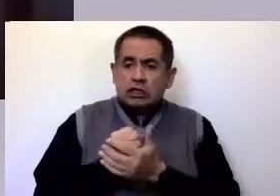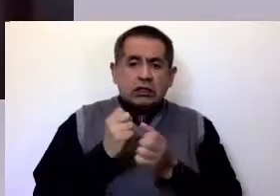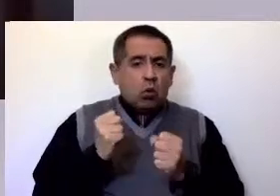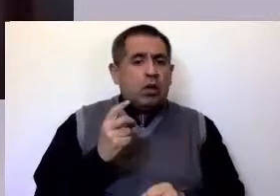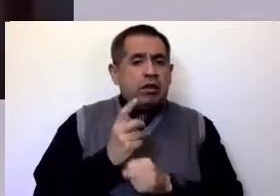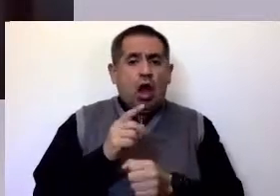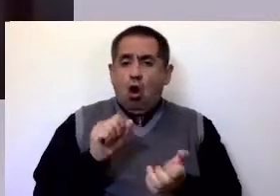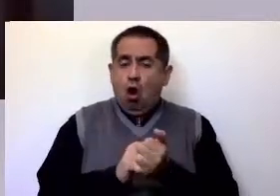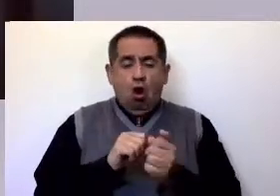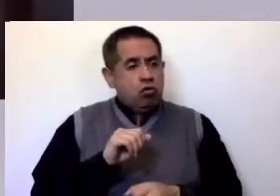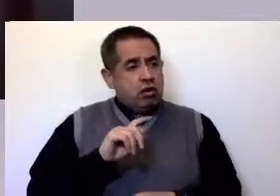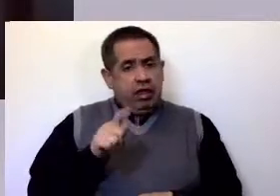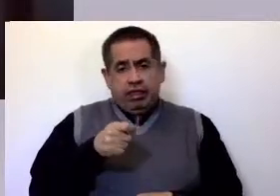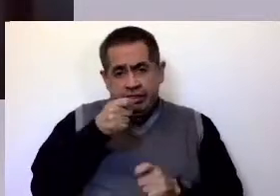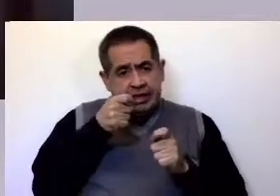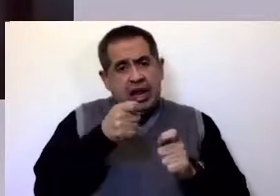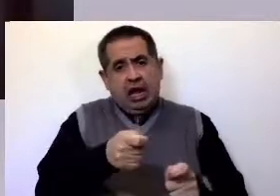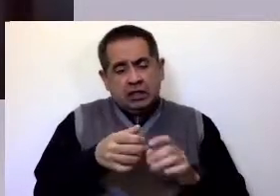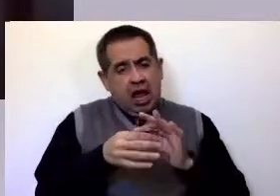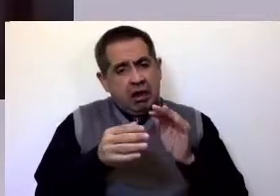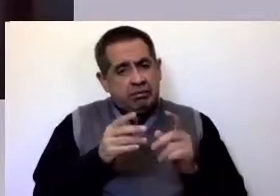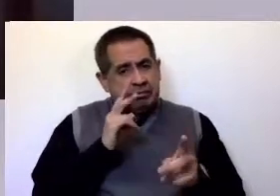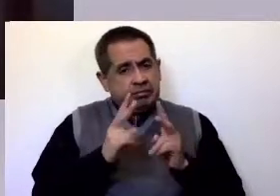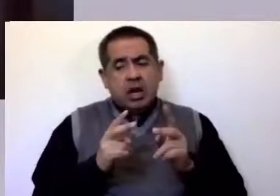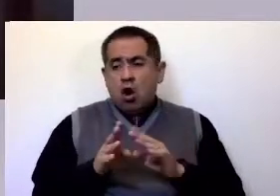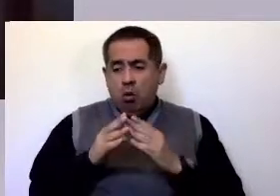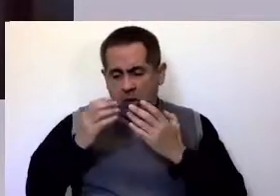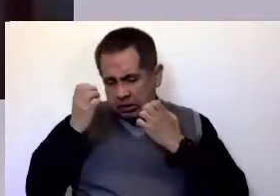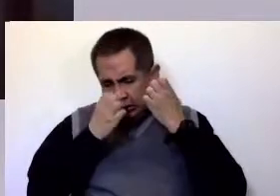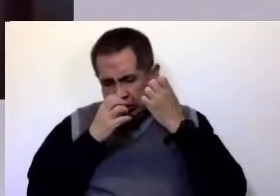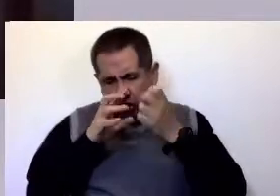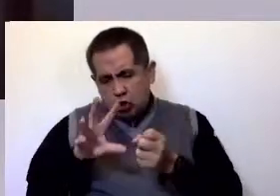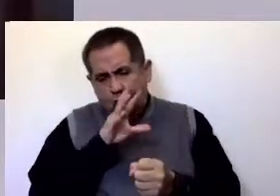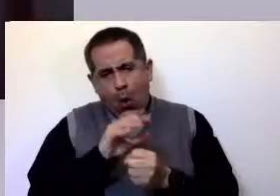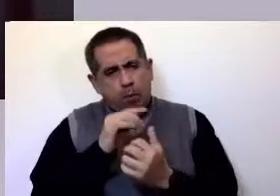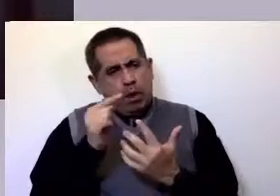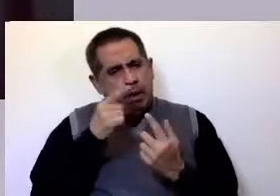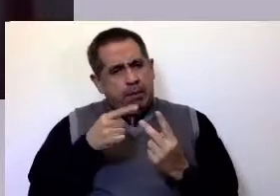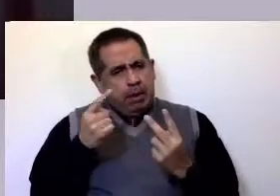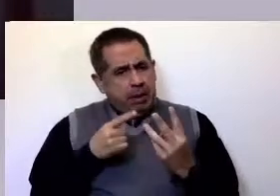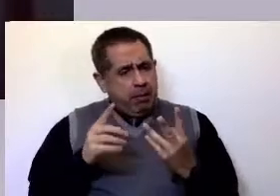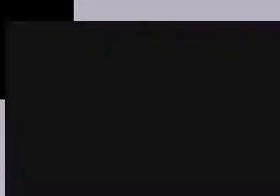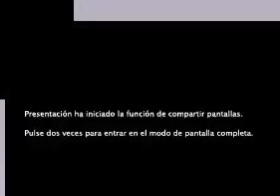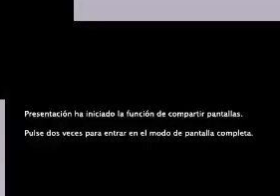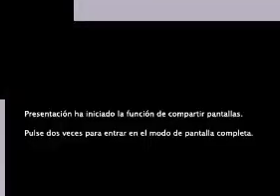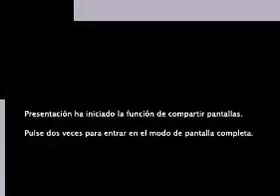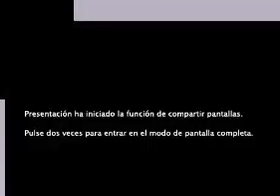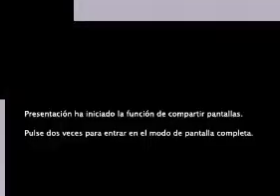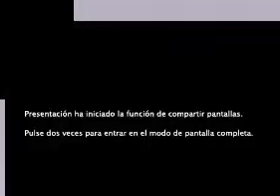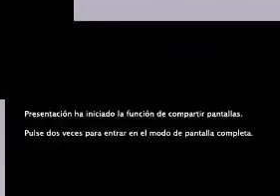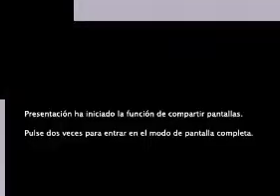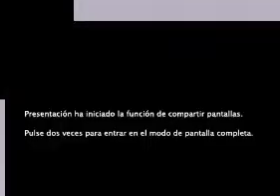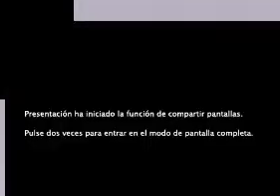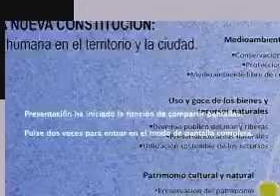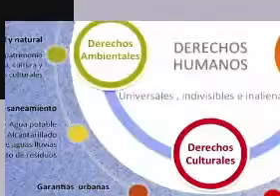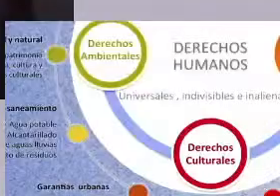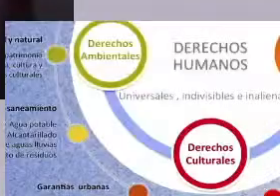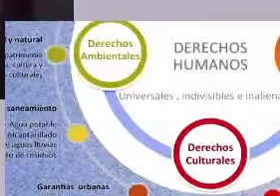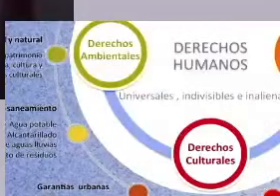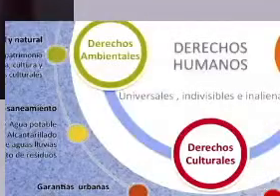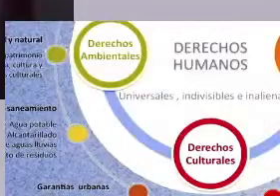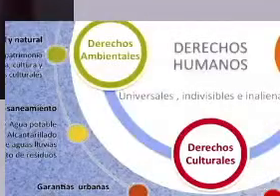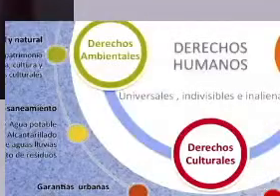y mediante un análisis integral y comprobado de los derechos económicos sociales culturales ambientales